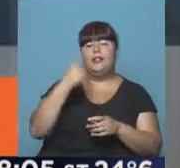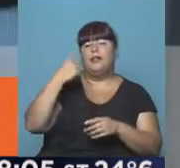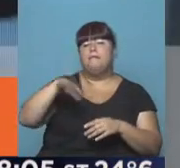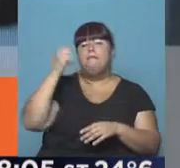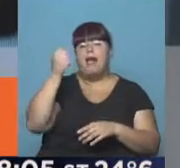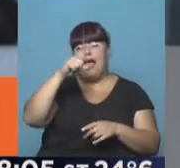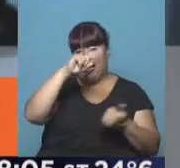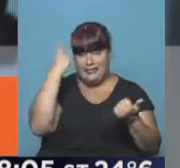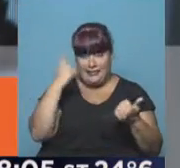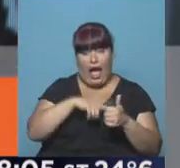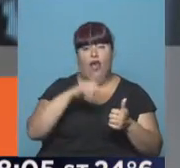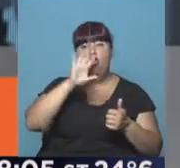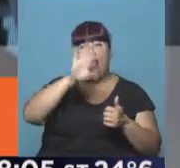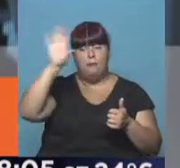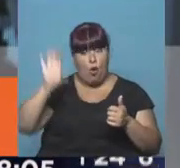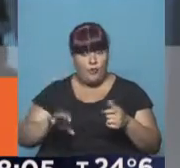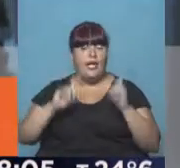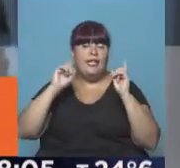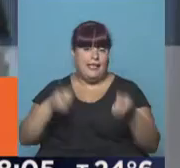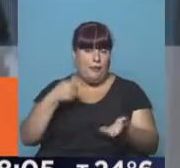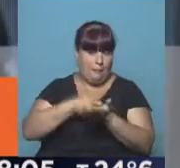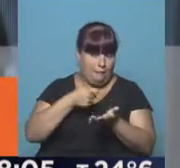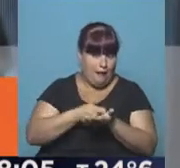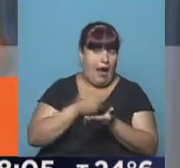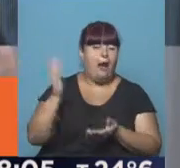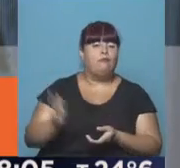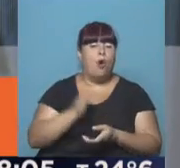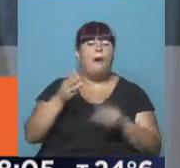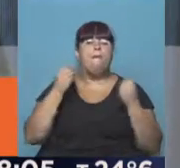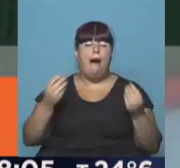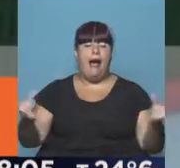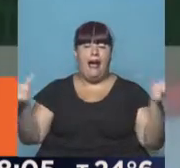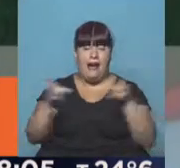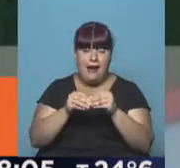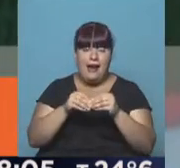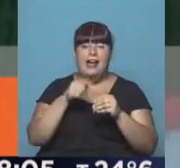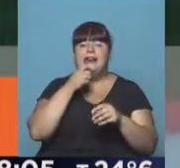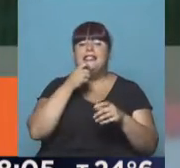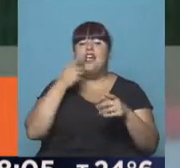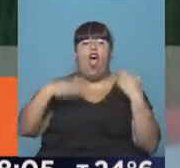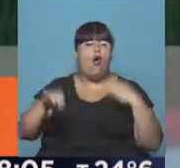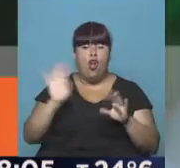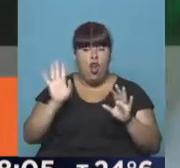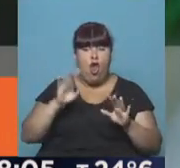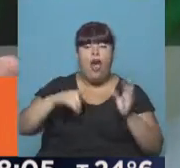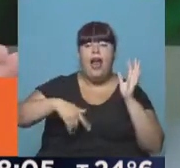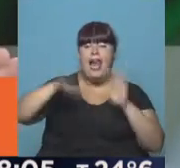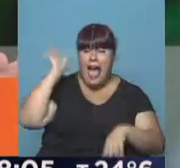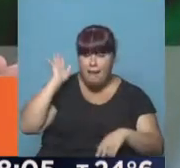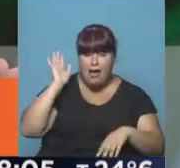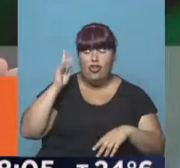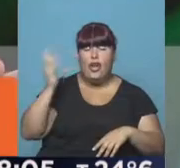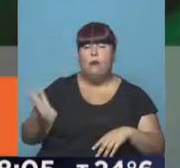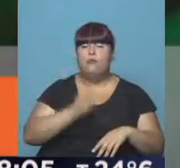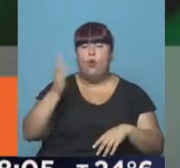el estado nacional los estados provinciales y por supuesto pagar también los productores para que para tratar de que sin que sea obligatorio la mayor cantidad de